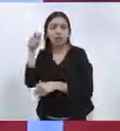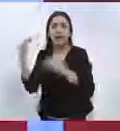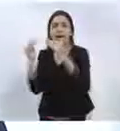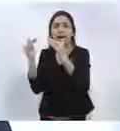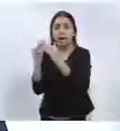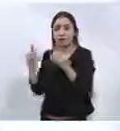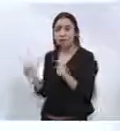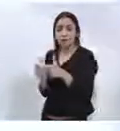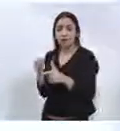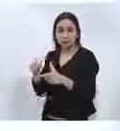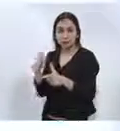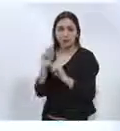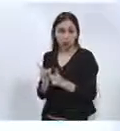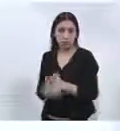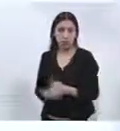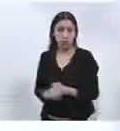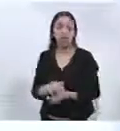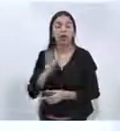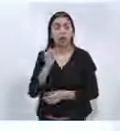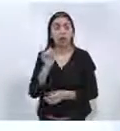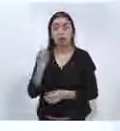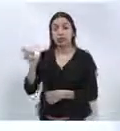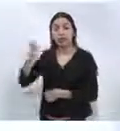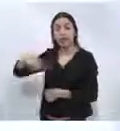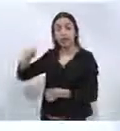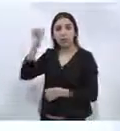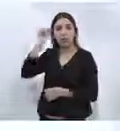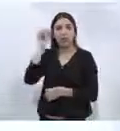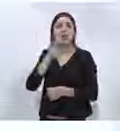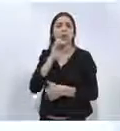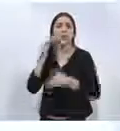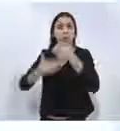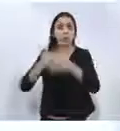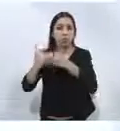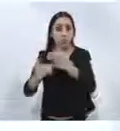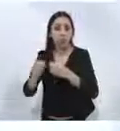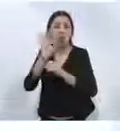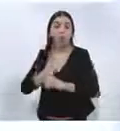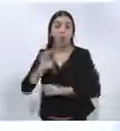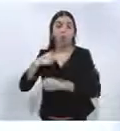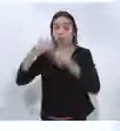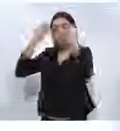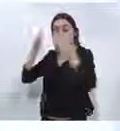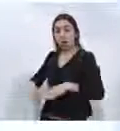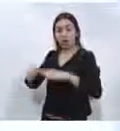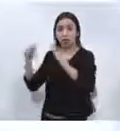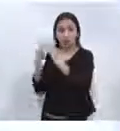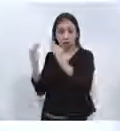en las fincas pequeñas. En las fincas, sí, ellos presentan los arrendamientos que tienen, ¿verdad? O fincas propias que tienen,